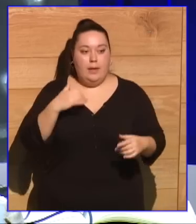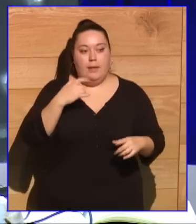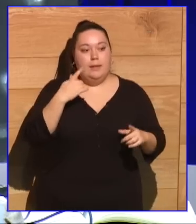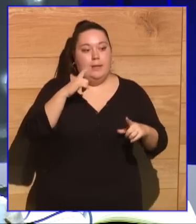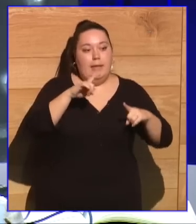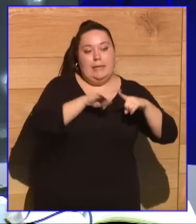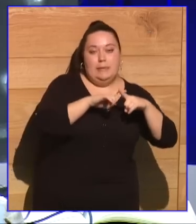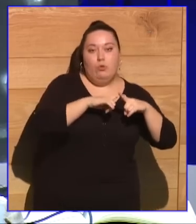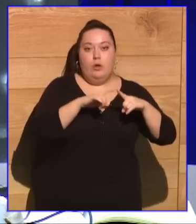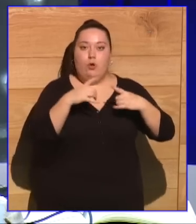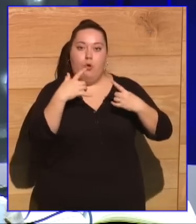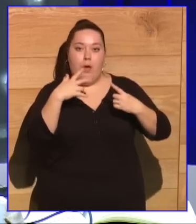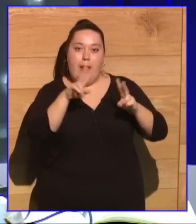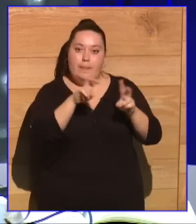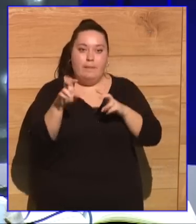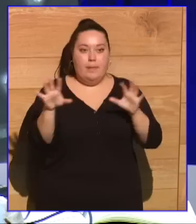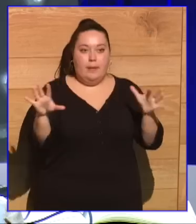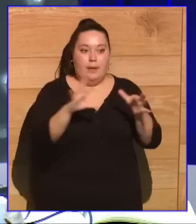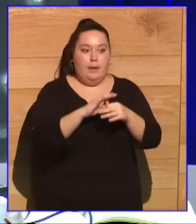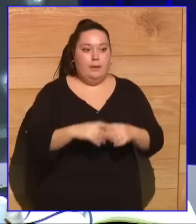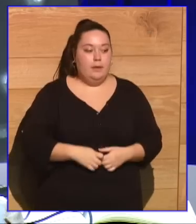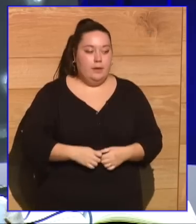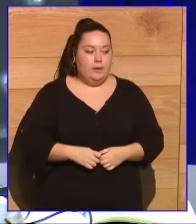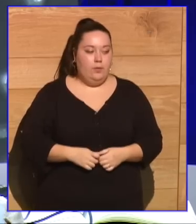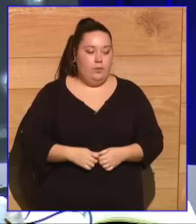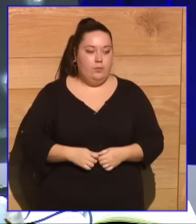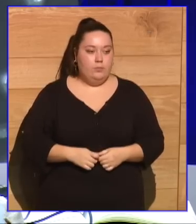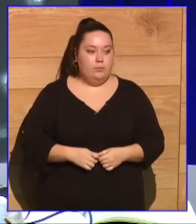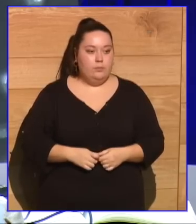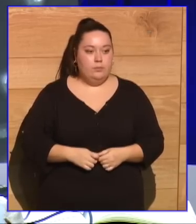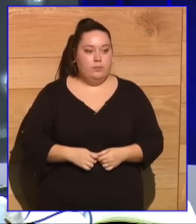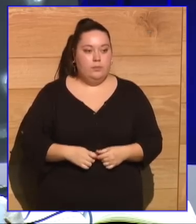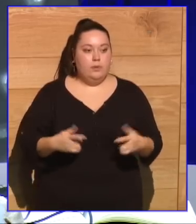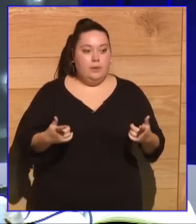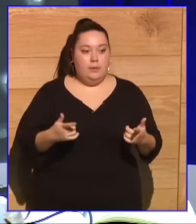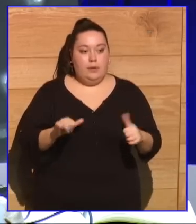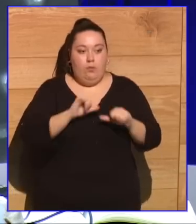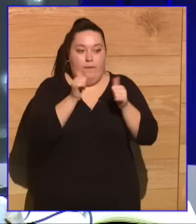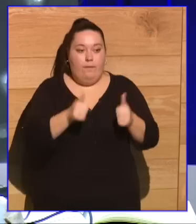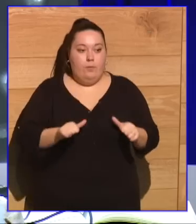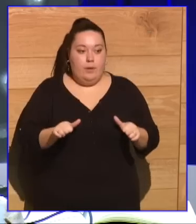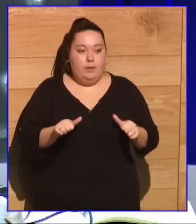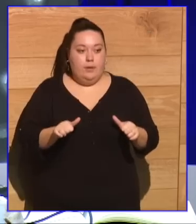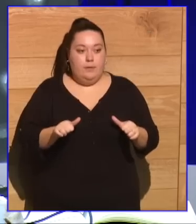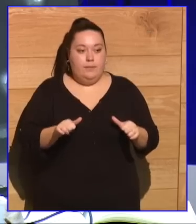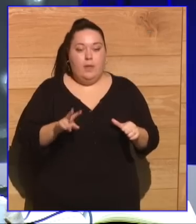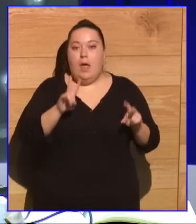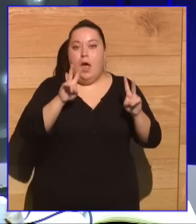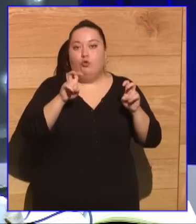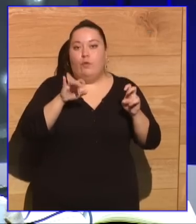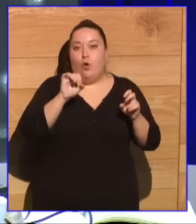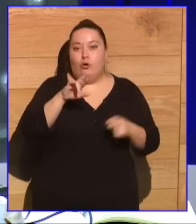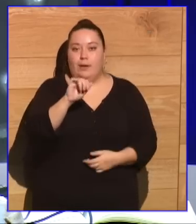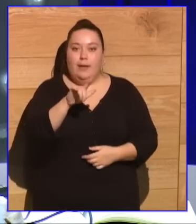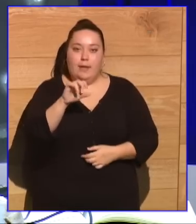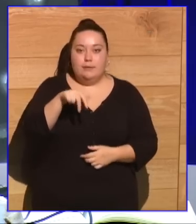como... hay una preocupación ahora mismo por el racismo, obviamente, en su carrera. Y de alguna manera, claro, cuando se va a Nueva Orleans, esta